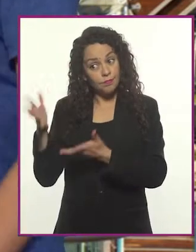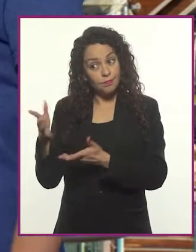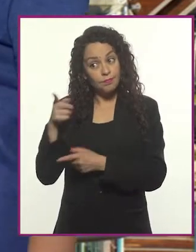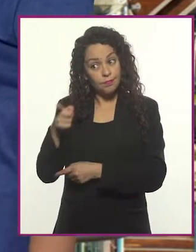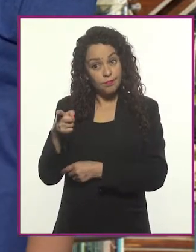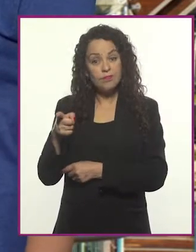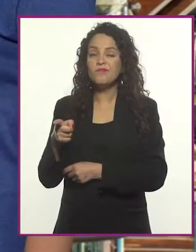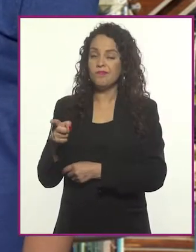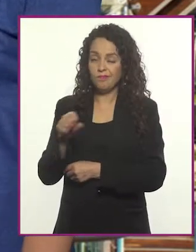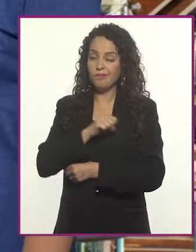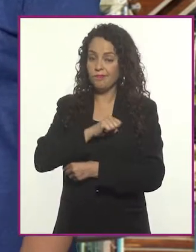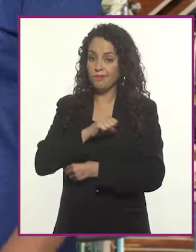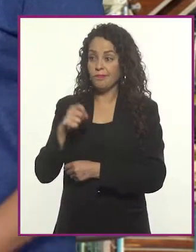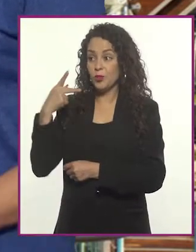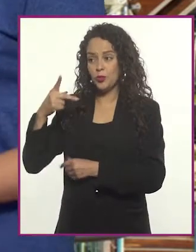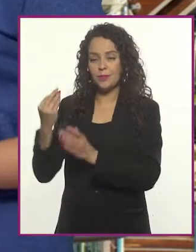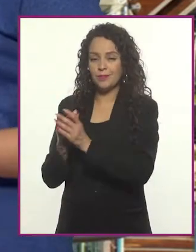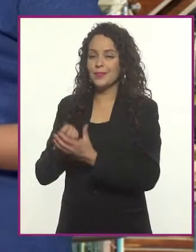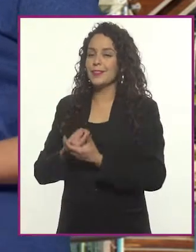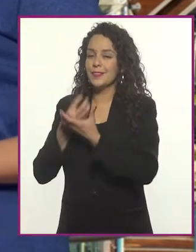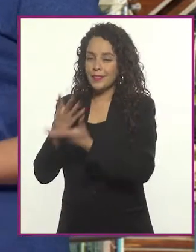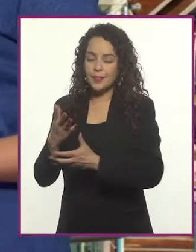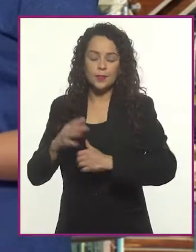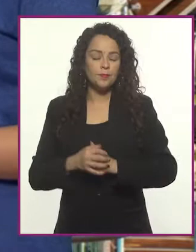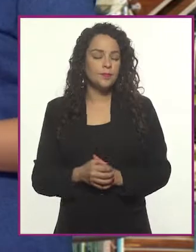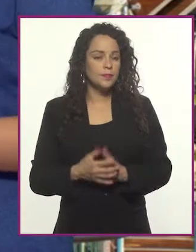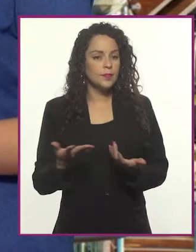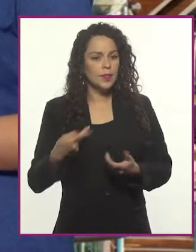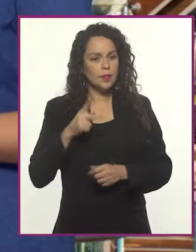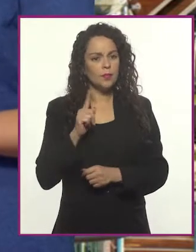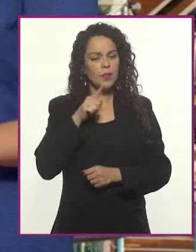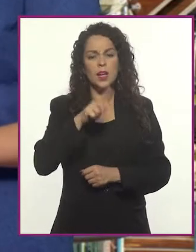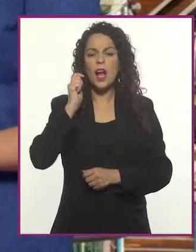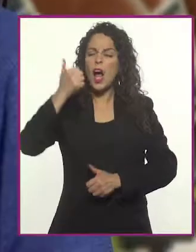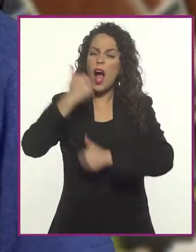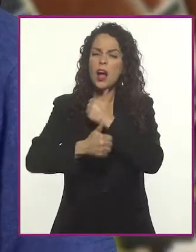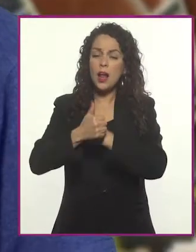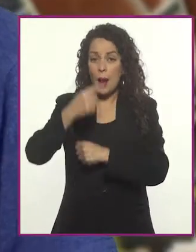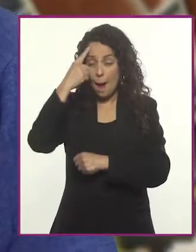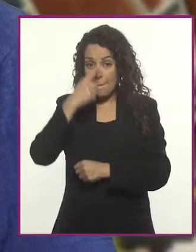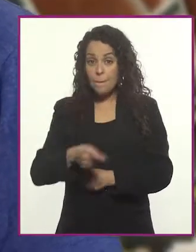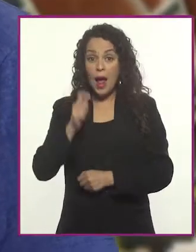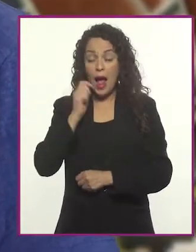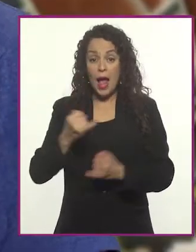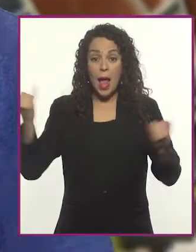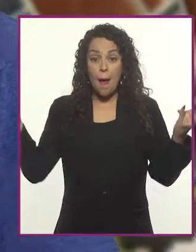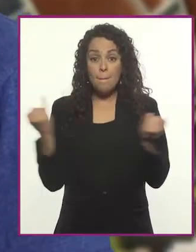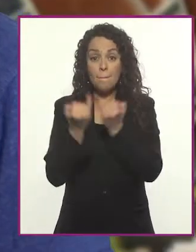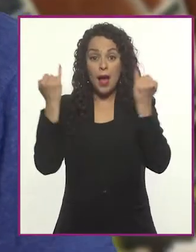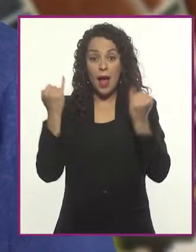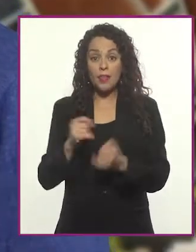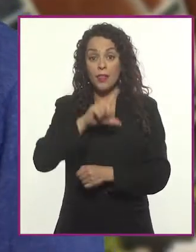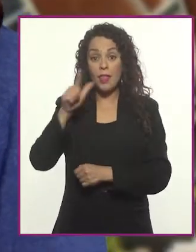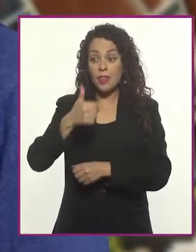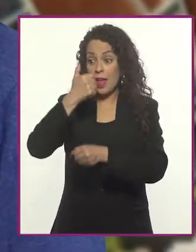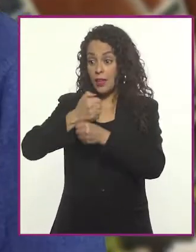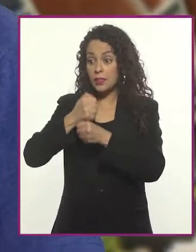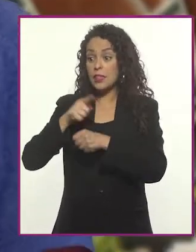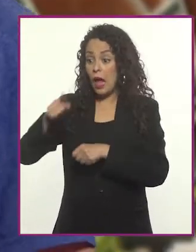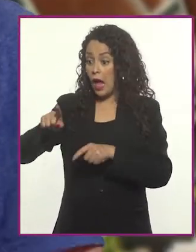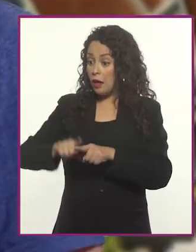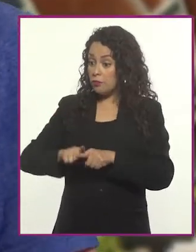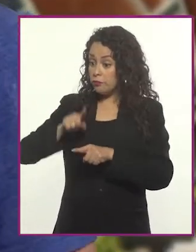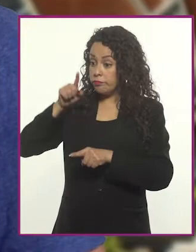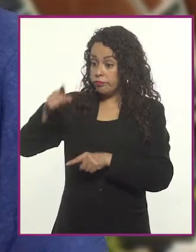suya. Pero en la novena los errores de los jardineros les dieron las carreras del empate y en entradas extra él voló por Jardín Central y